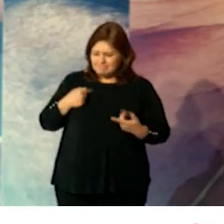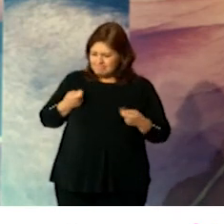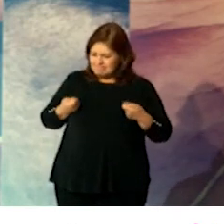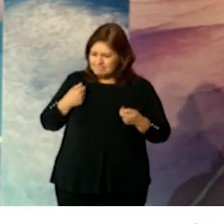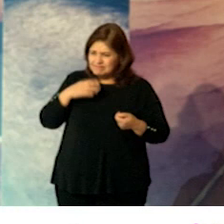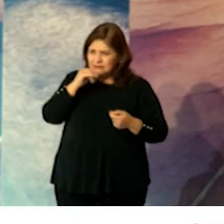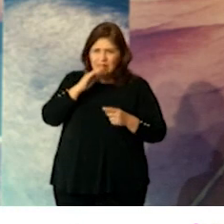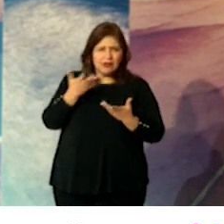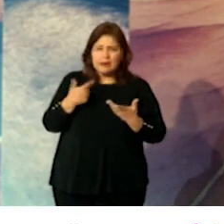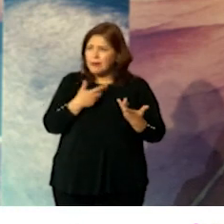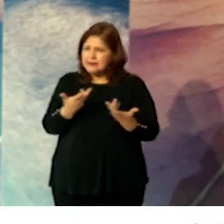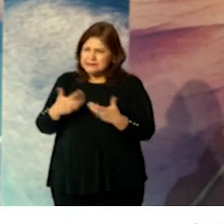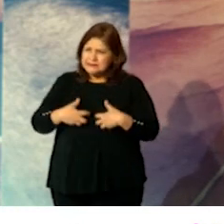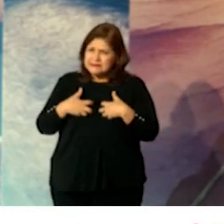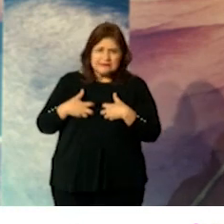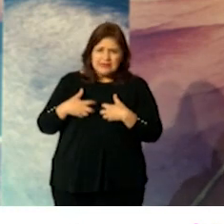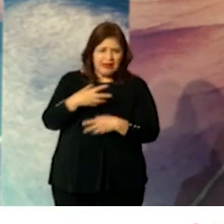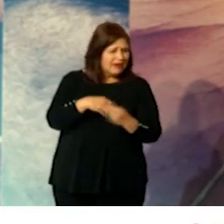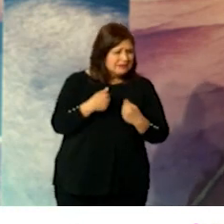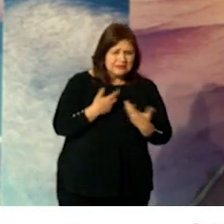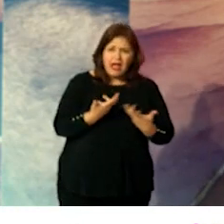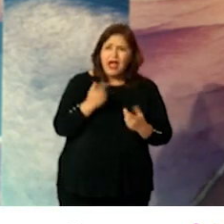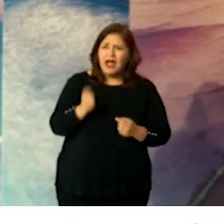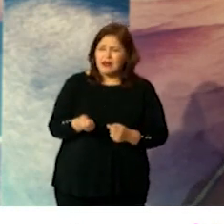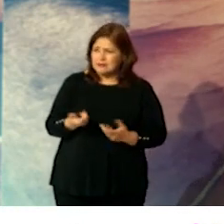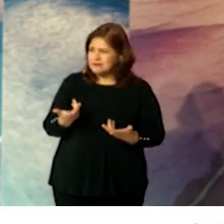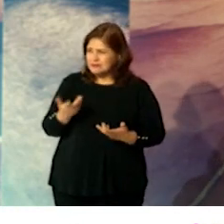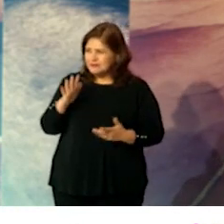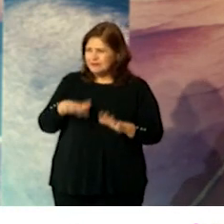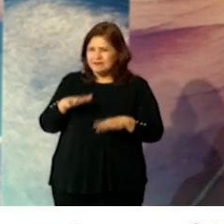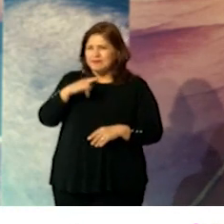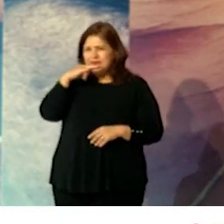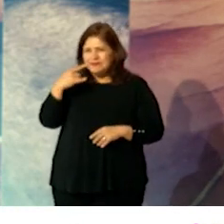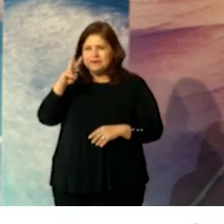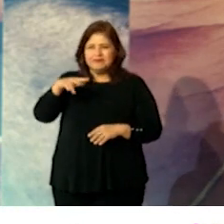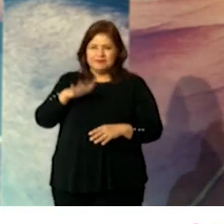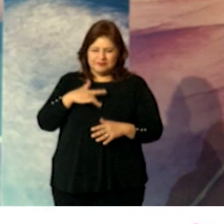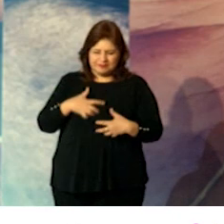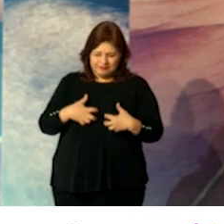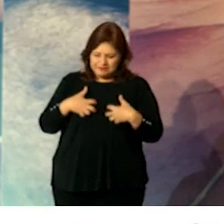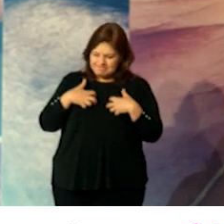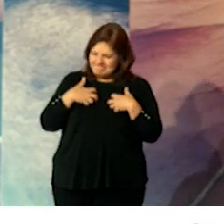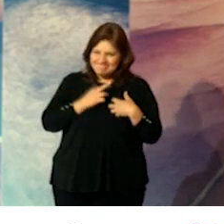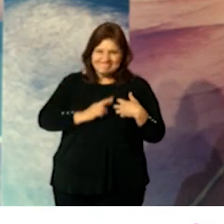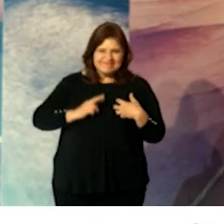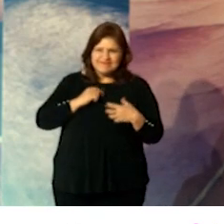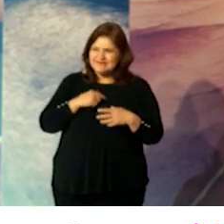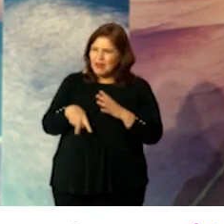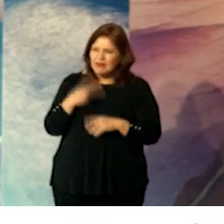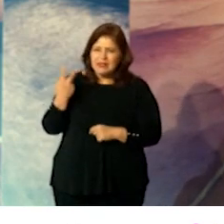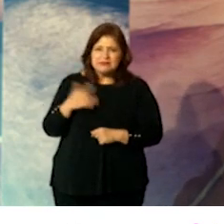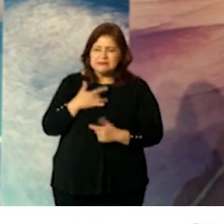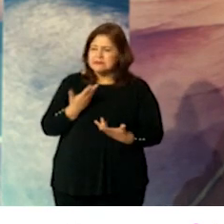dónde dirigirla, ¿no? Como muchas veces en Chile, en algunas conversaciones, que es como la frustración vacía, porque es como ¡qué rabia! Y después pasa